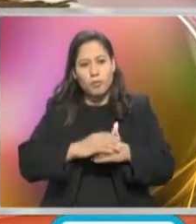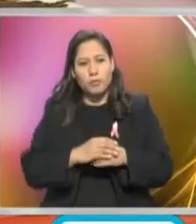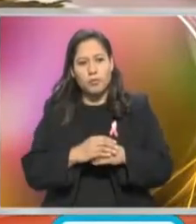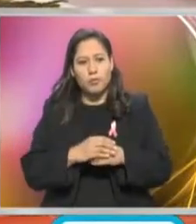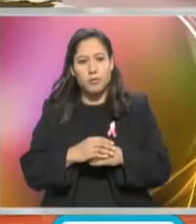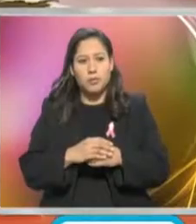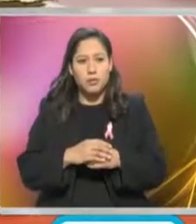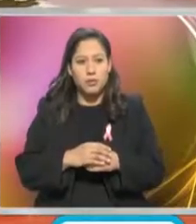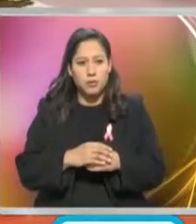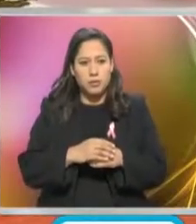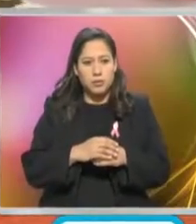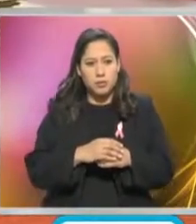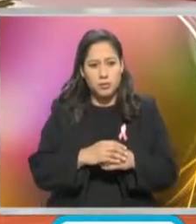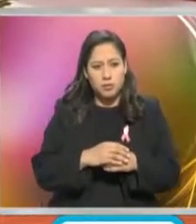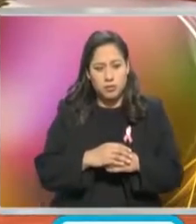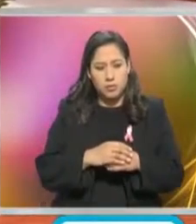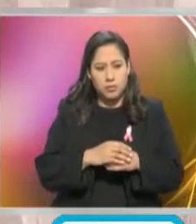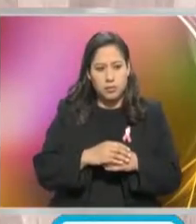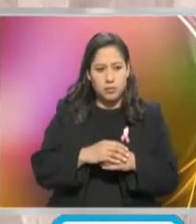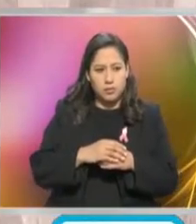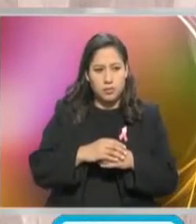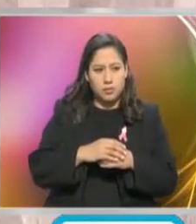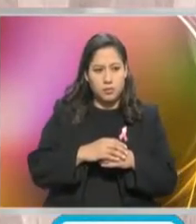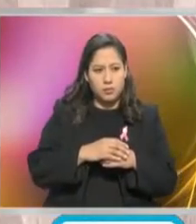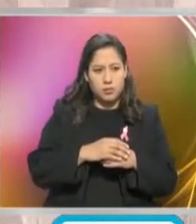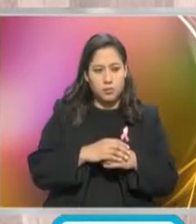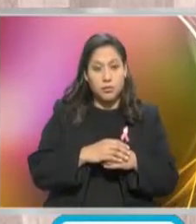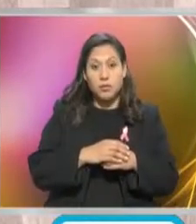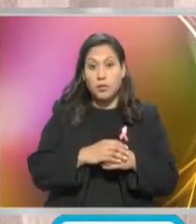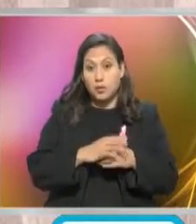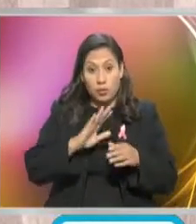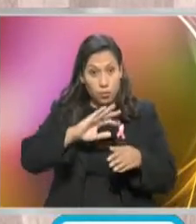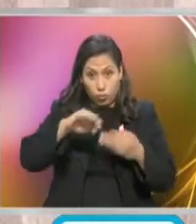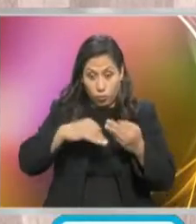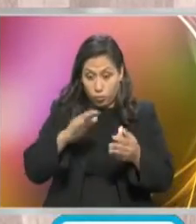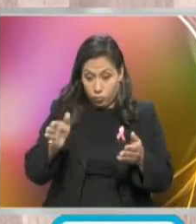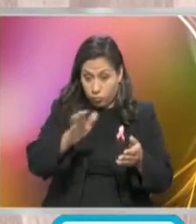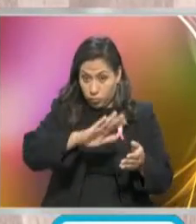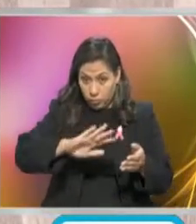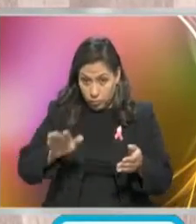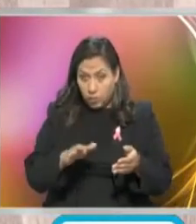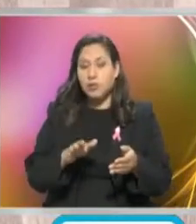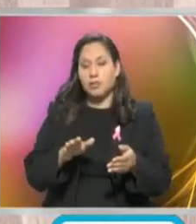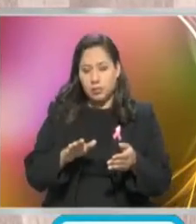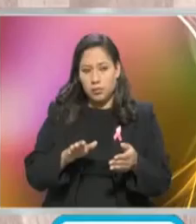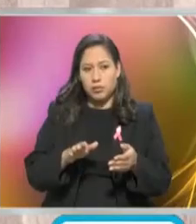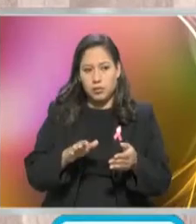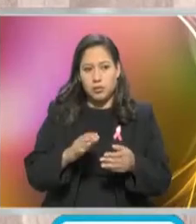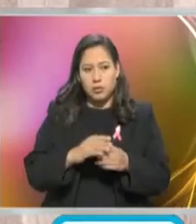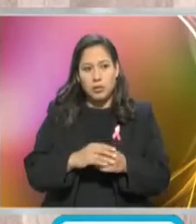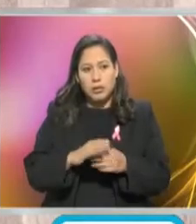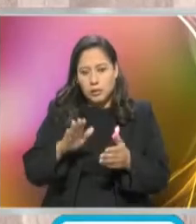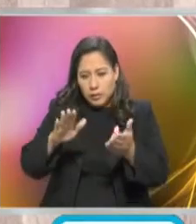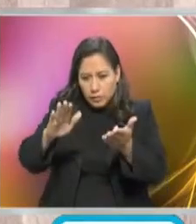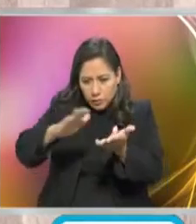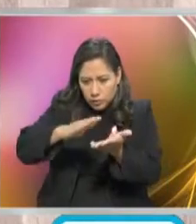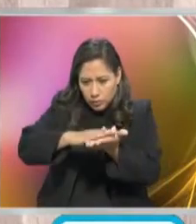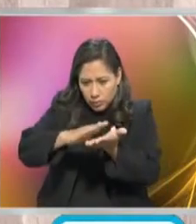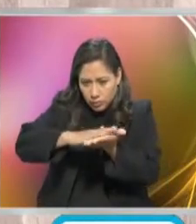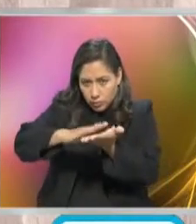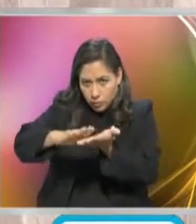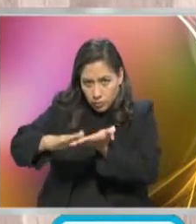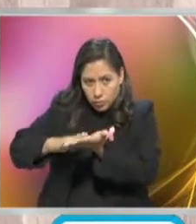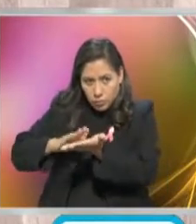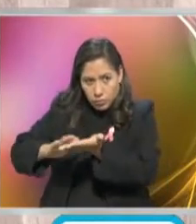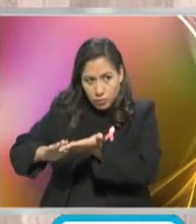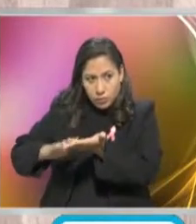aquí, exacto. Ahí para que lo vean. Ok. Entonces, ¿Se tiene que igual llenar te todo? mojas. Sí, hay que hacerlo como muy bien extendido, ¿no? Ok.